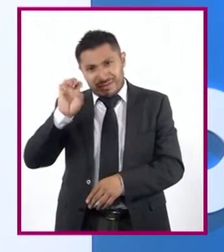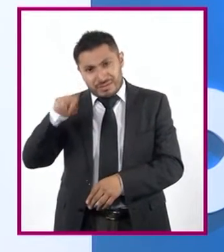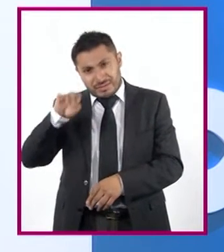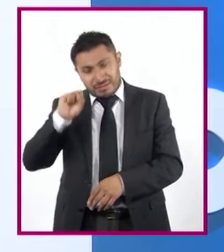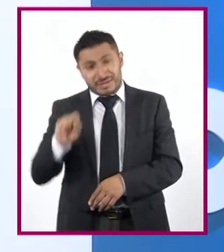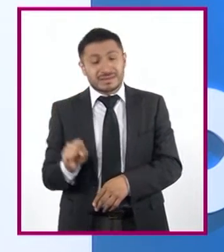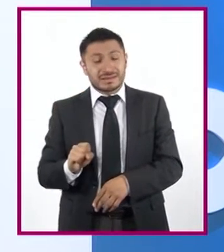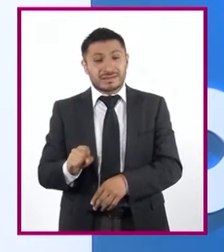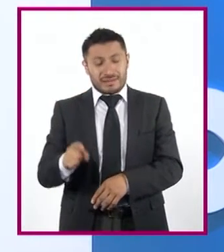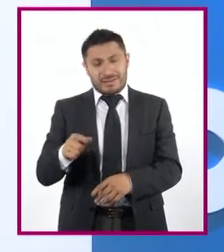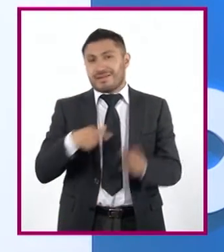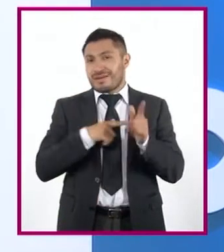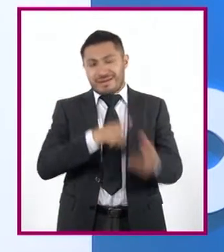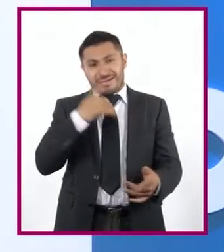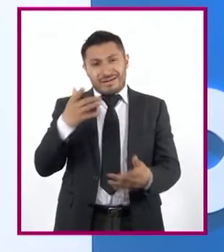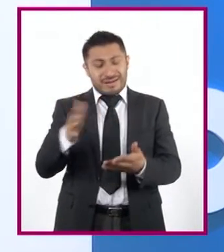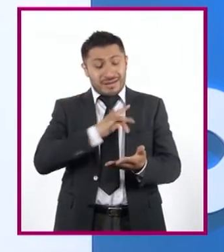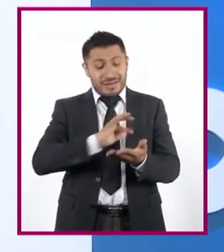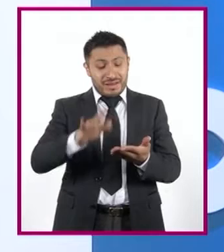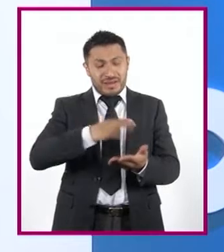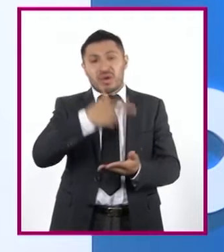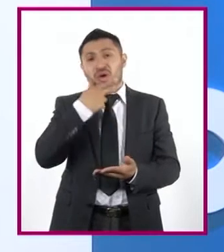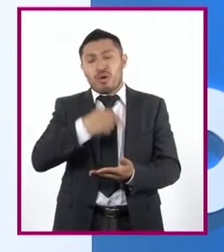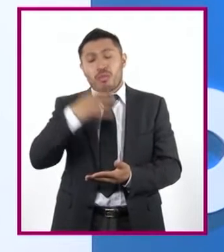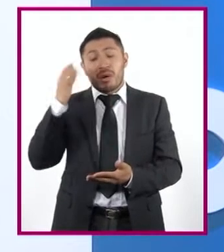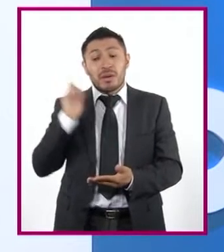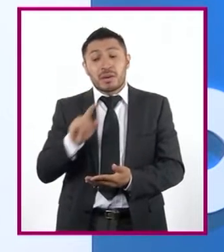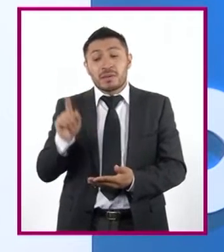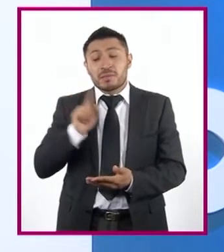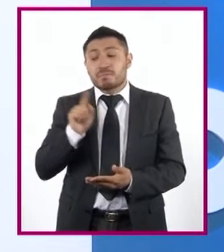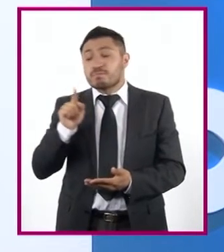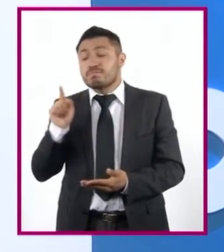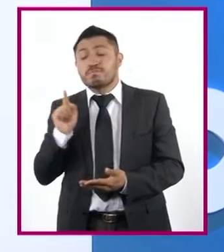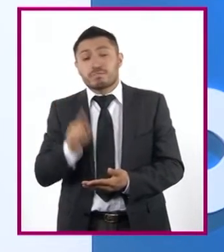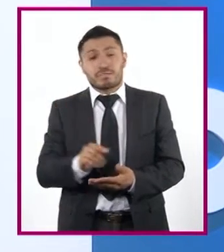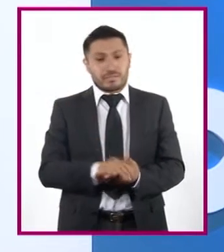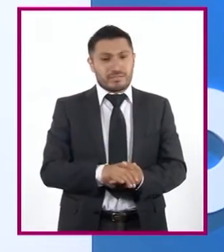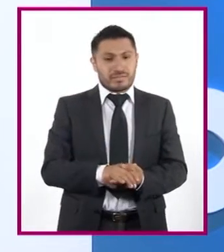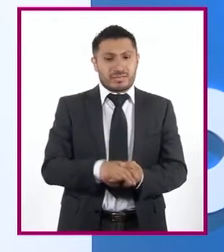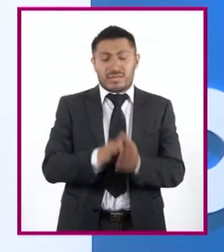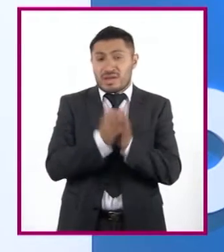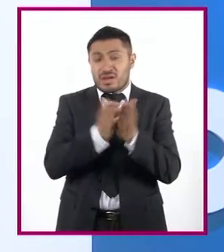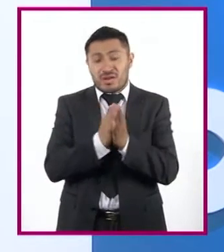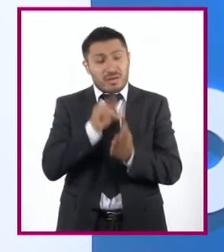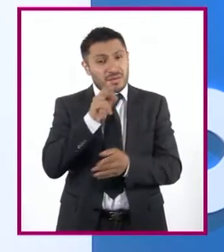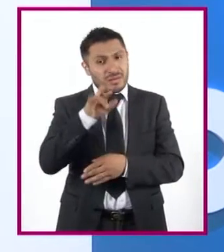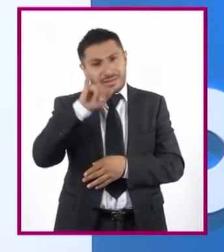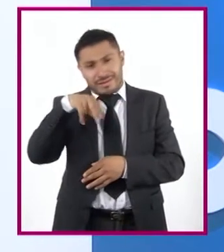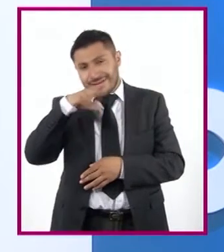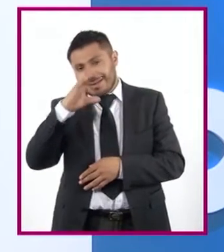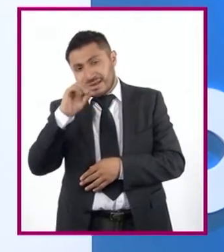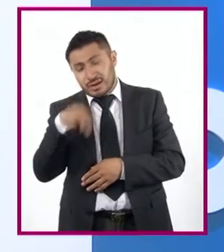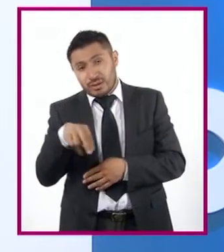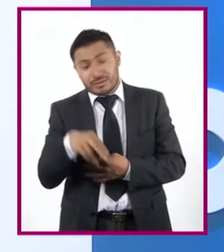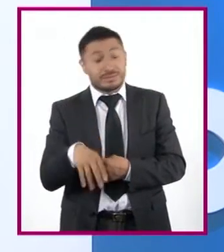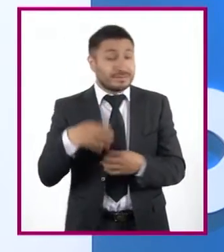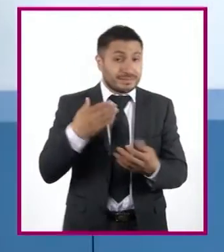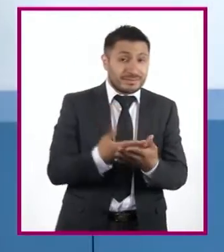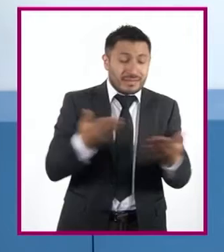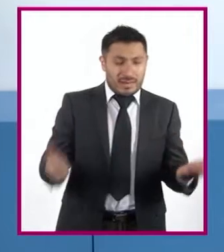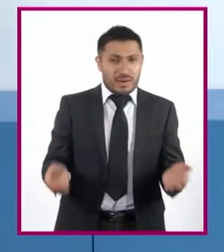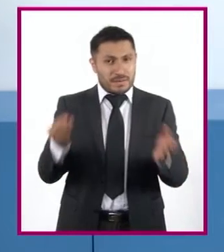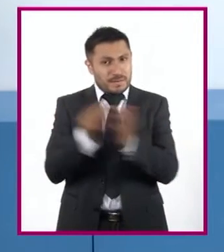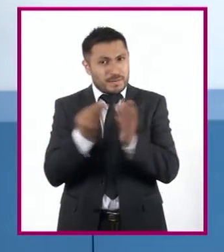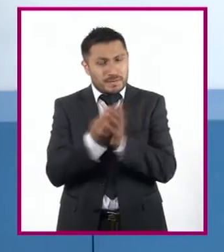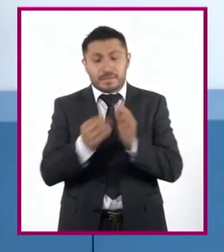lectura del hombre que calculaba de Malva Tahan, de los libros de Rincón. Ahora, vamos con la lección.